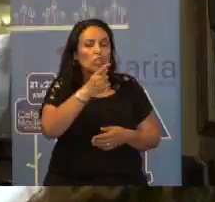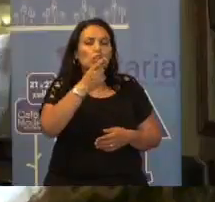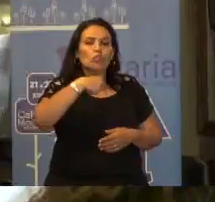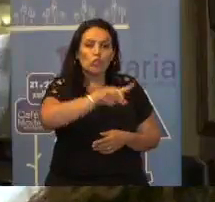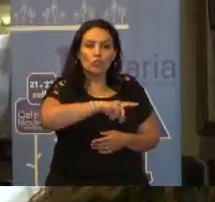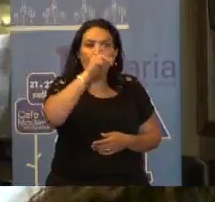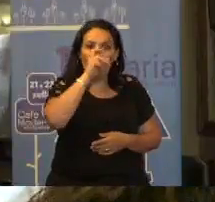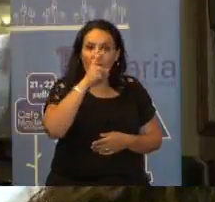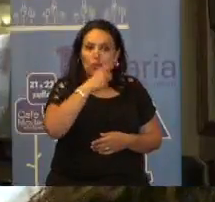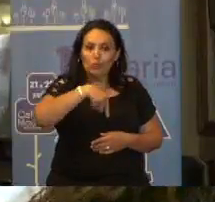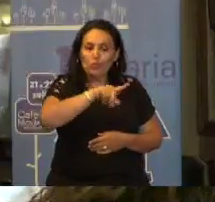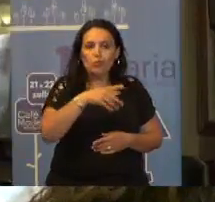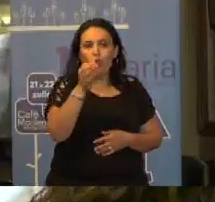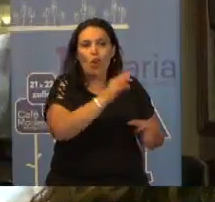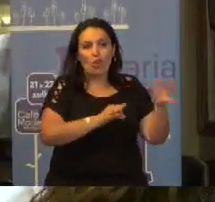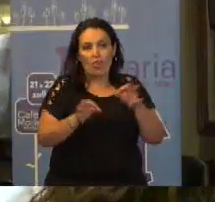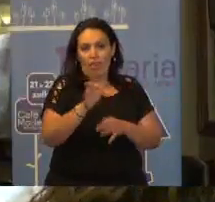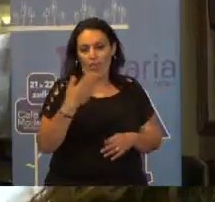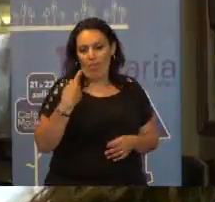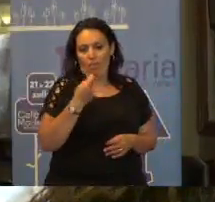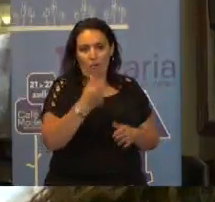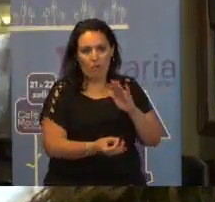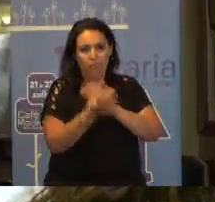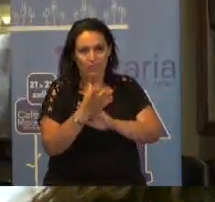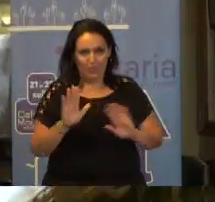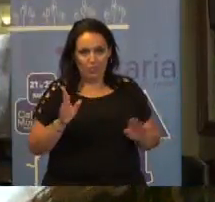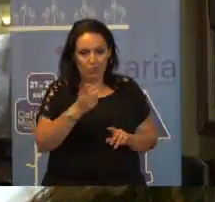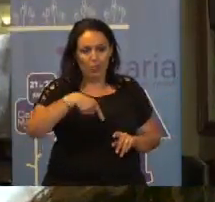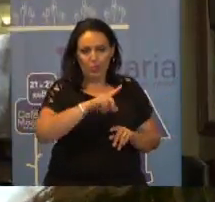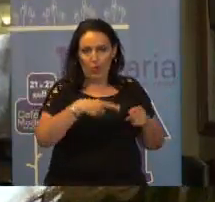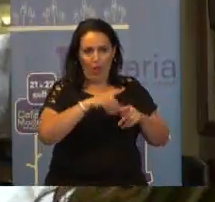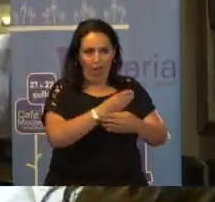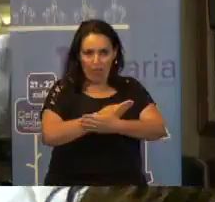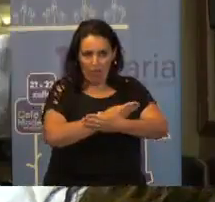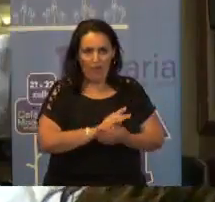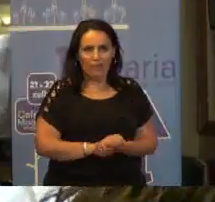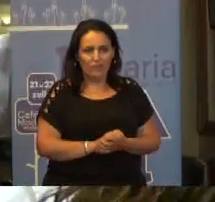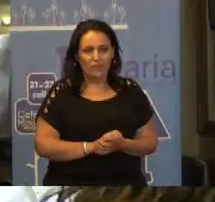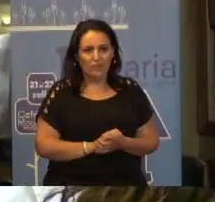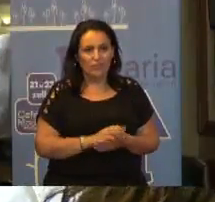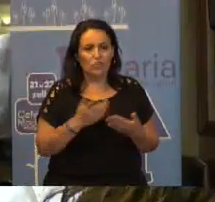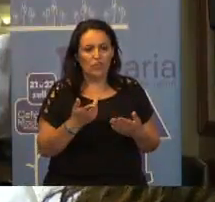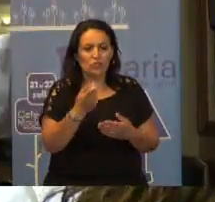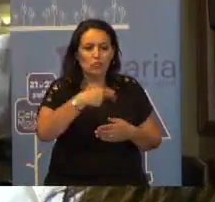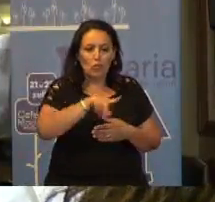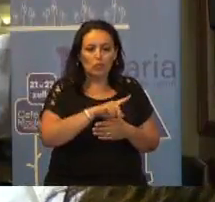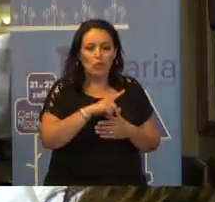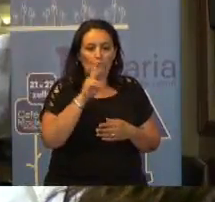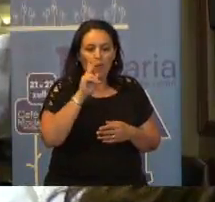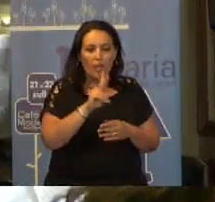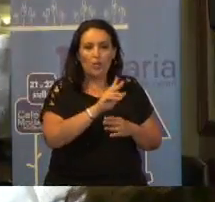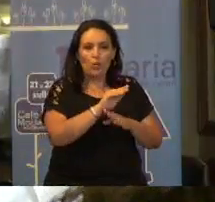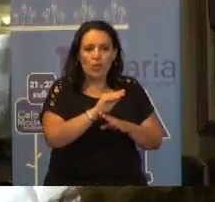organización moi nova, o sea, estamos todavía en pañales, pero efectivamente concordo con que debemos de maximizar